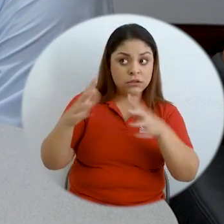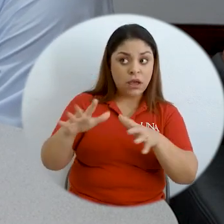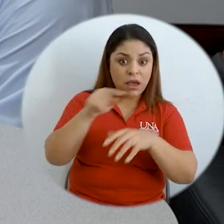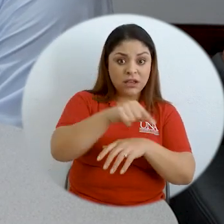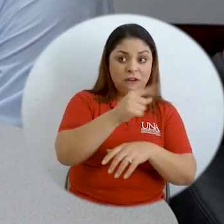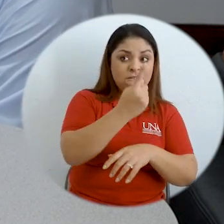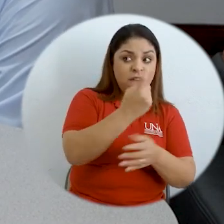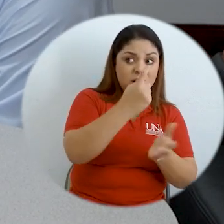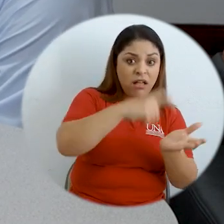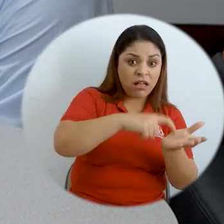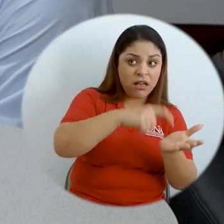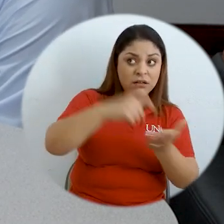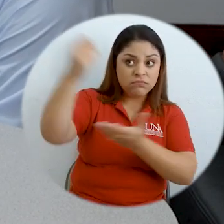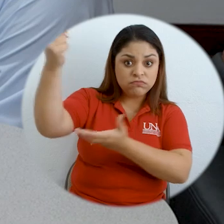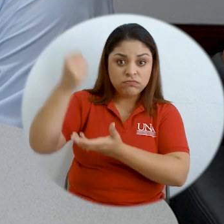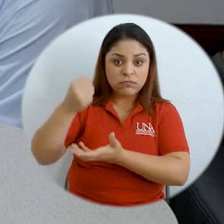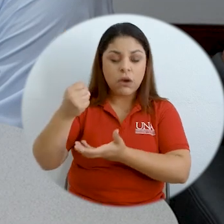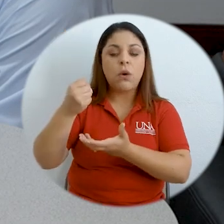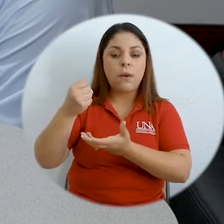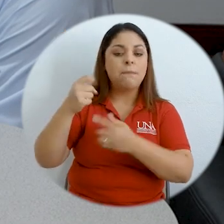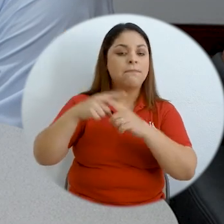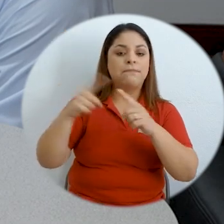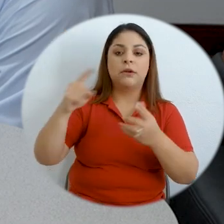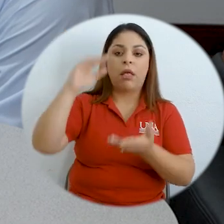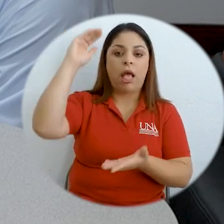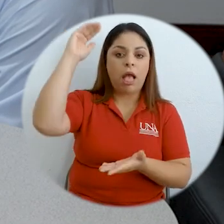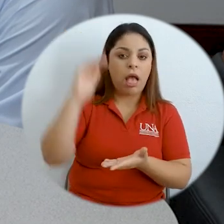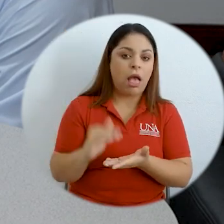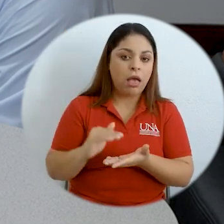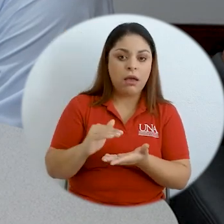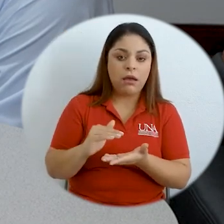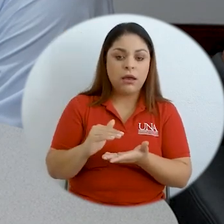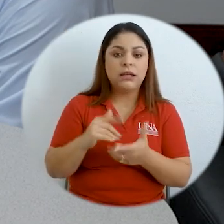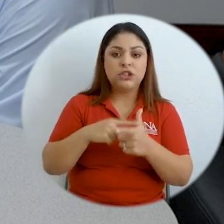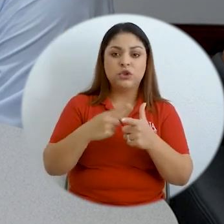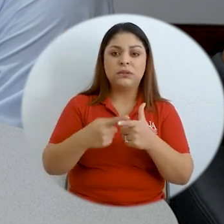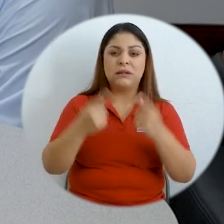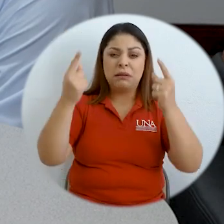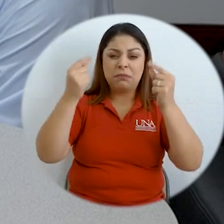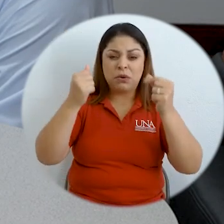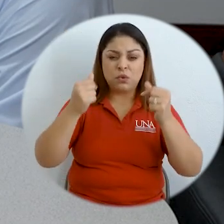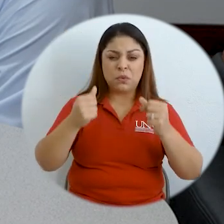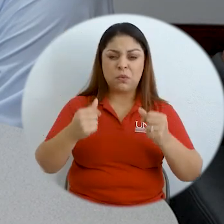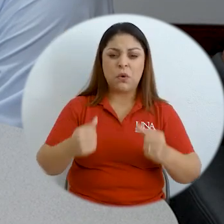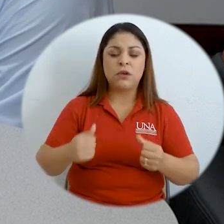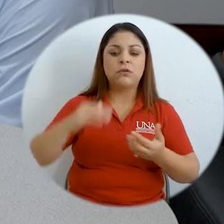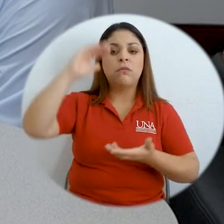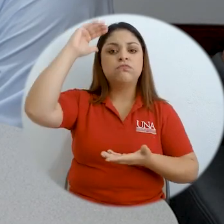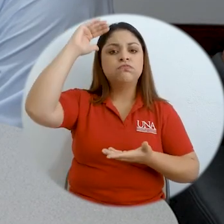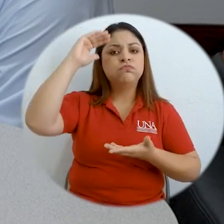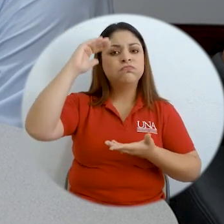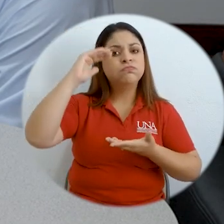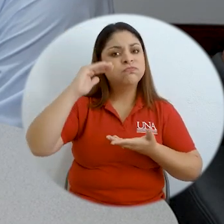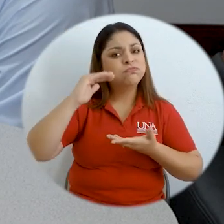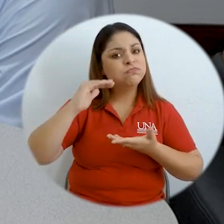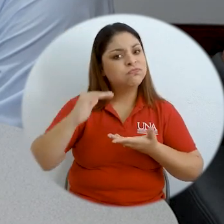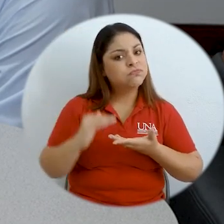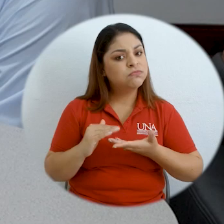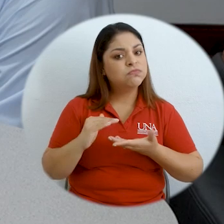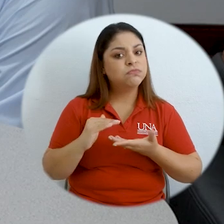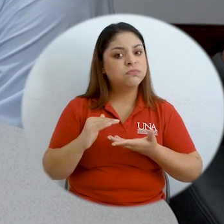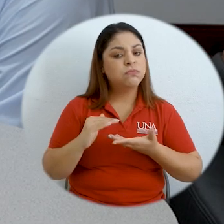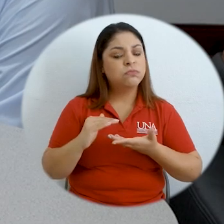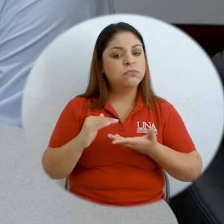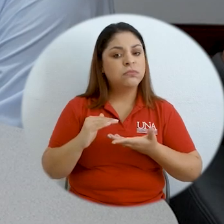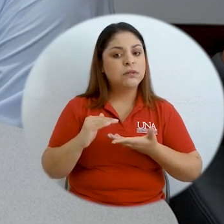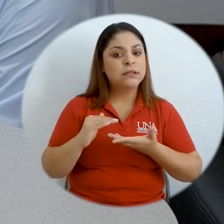menor de esos recursos. Por lo tanto, esos presupuestos estuvieron disminuidos en esa cifra en esos años.